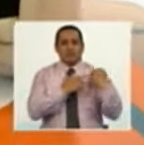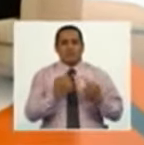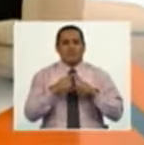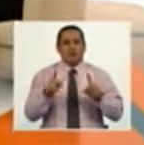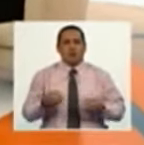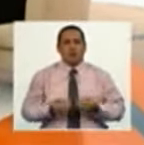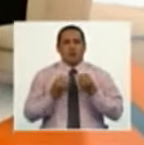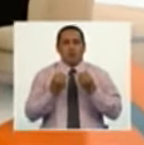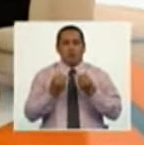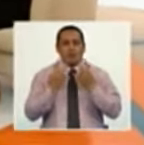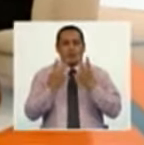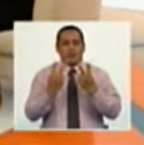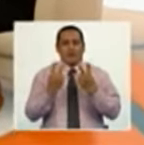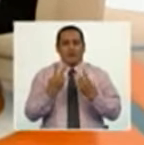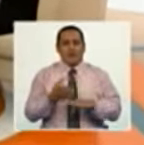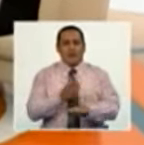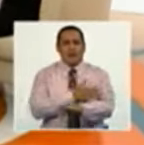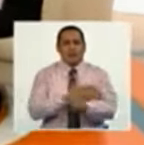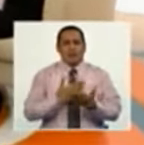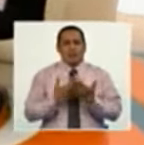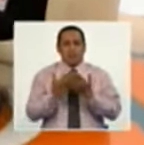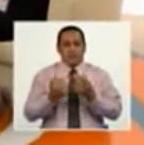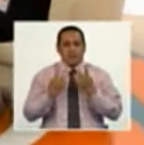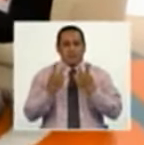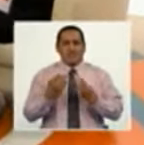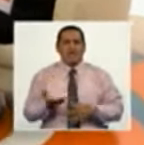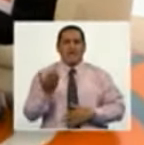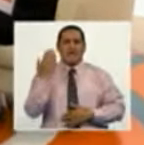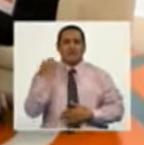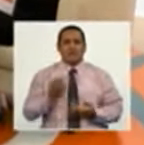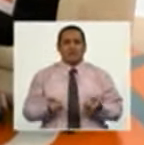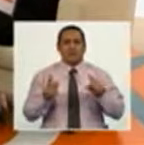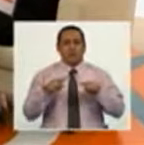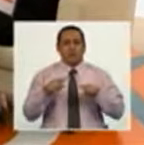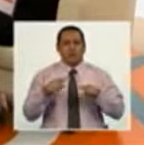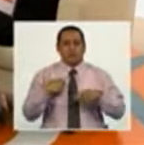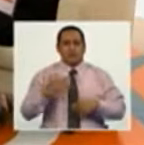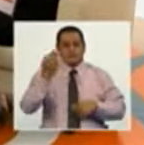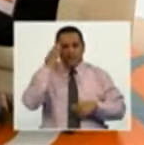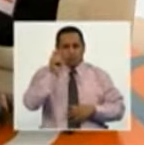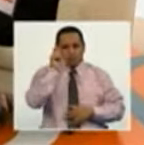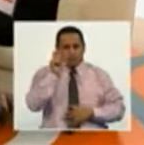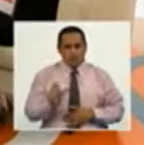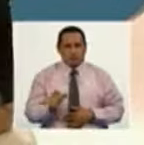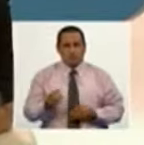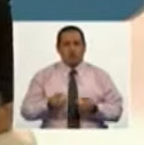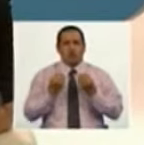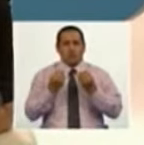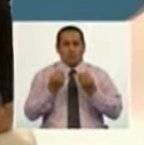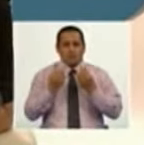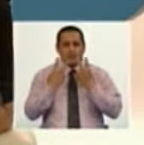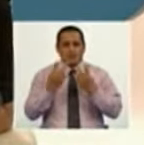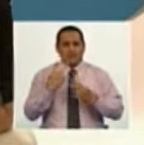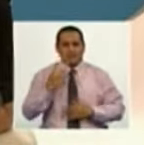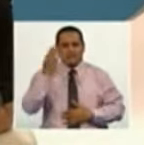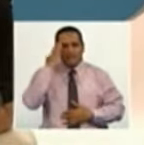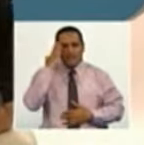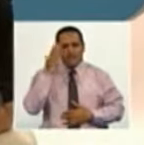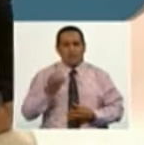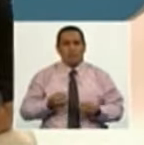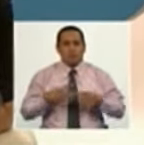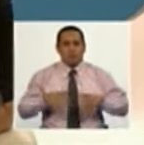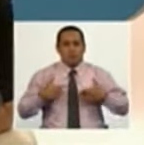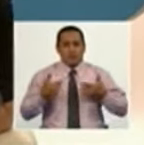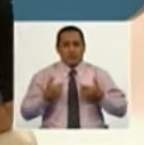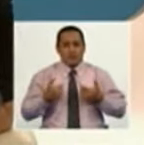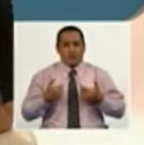responsable. Pero ¿cómo saber a ciencia cierta desde qué momento se entera esta persona? O sea, desde qué momento se toma conocimiento. Puede